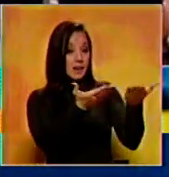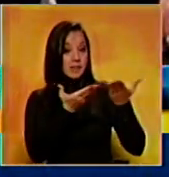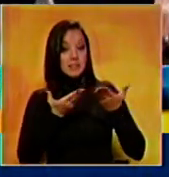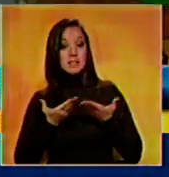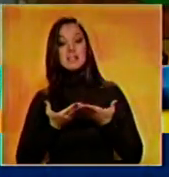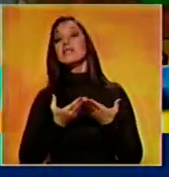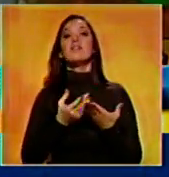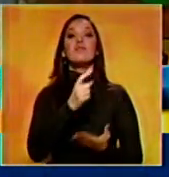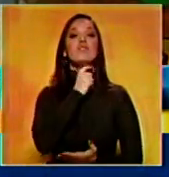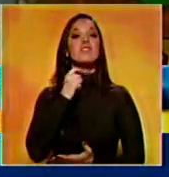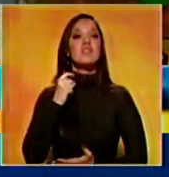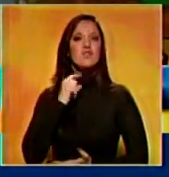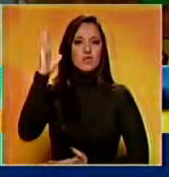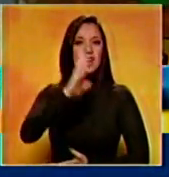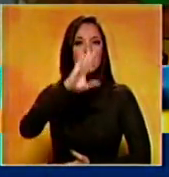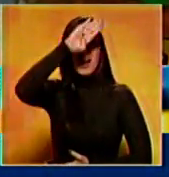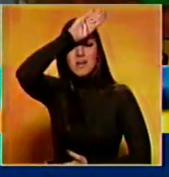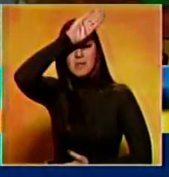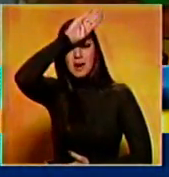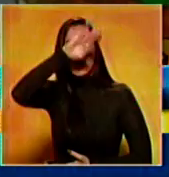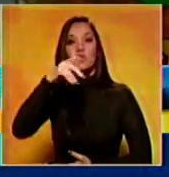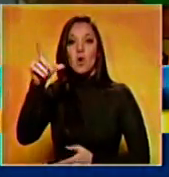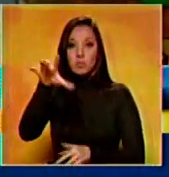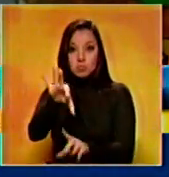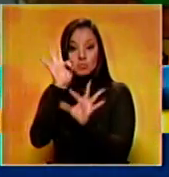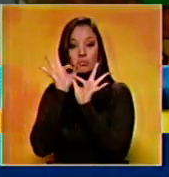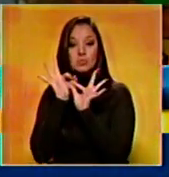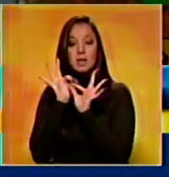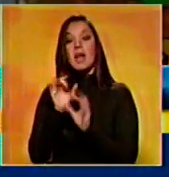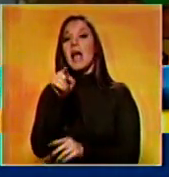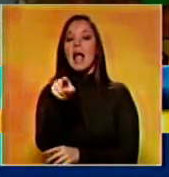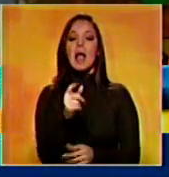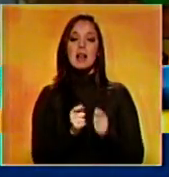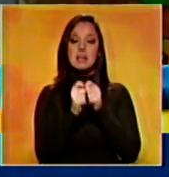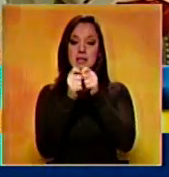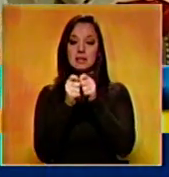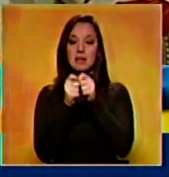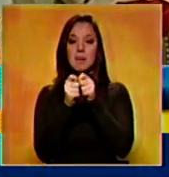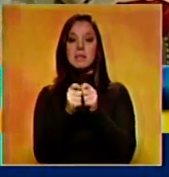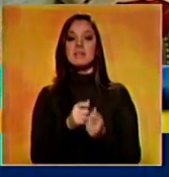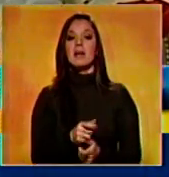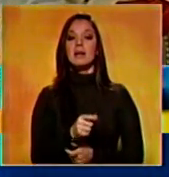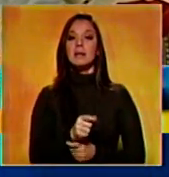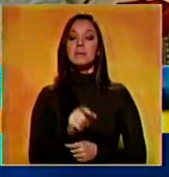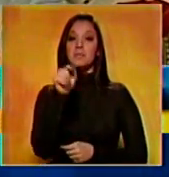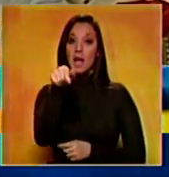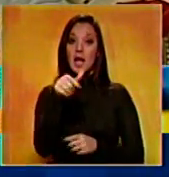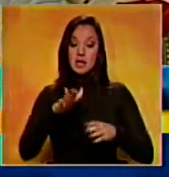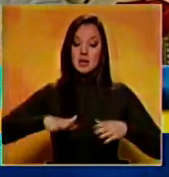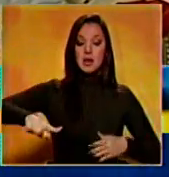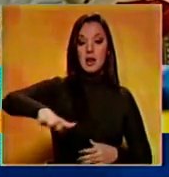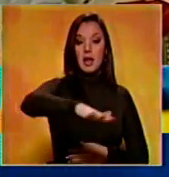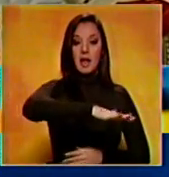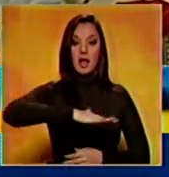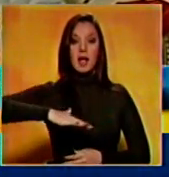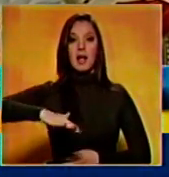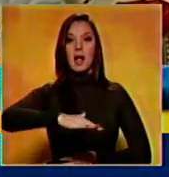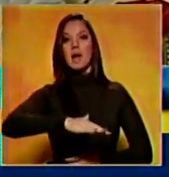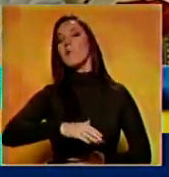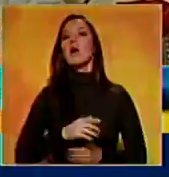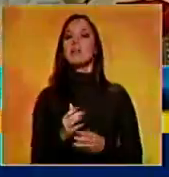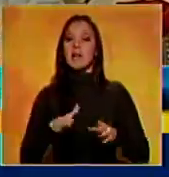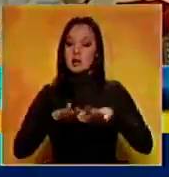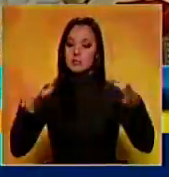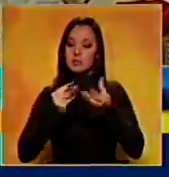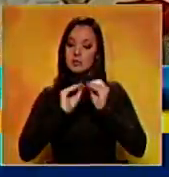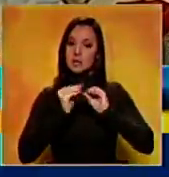nuncio apostólico en Venezuela monseñor Aldo Giordano quien oficializó la solemne celebración de la santa misa desde el campo eucarístico dispuesto